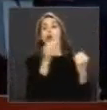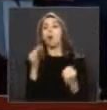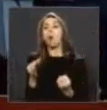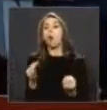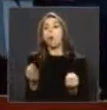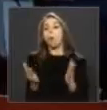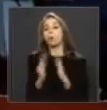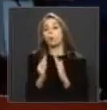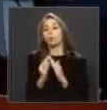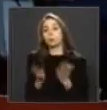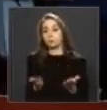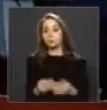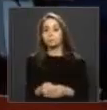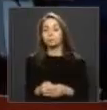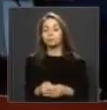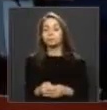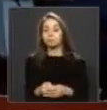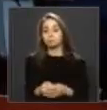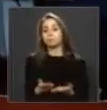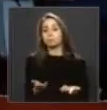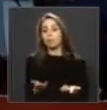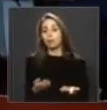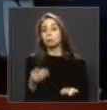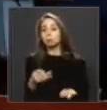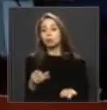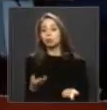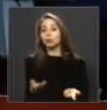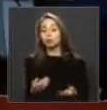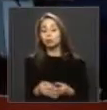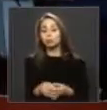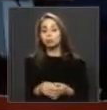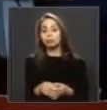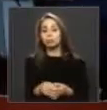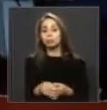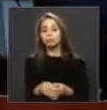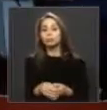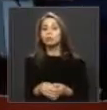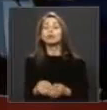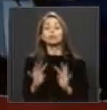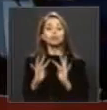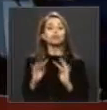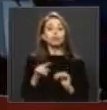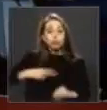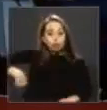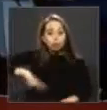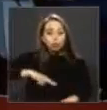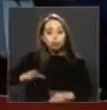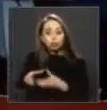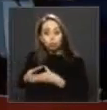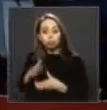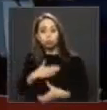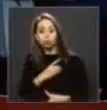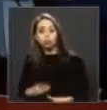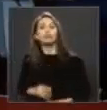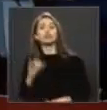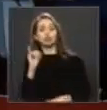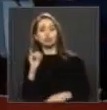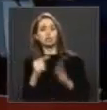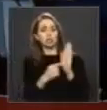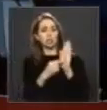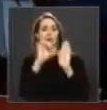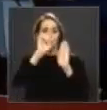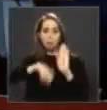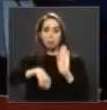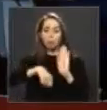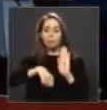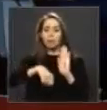hogar. Entonces, por supuesto, vamos a concurrir a aprobar, pero es necesario a propósito